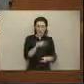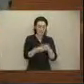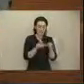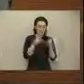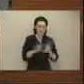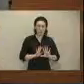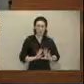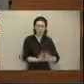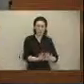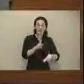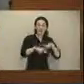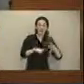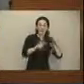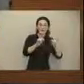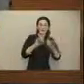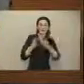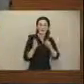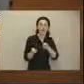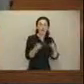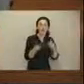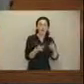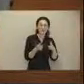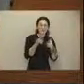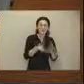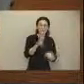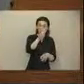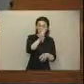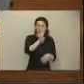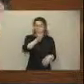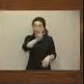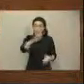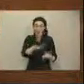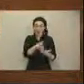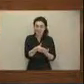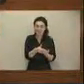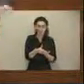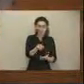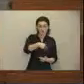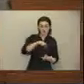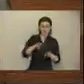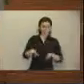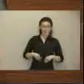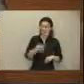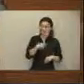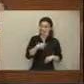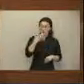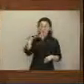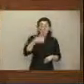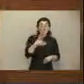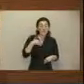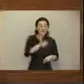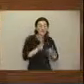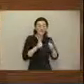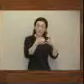finalizados y sin equipar desde el año 2011. Lo que no vamos a admitir es que, para poner en marcha esos recursos